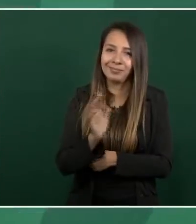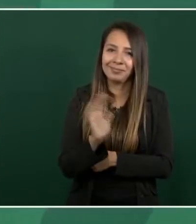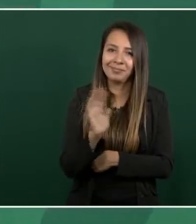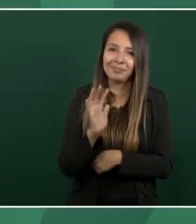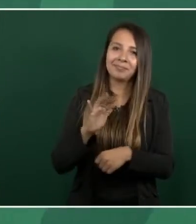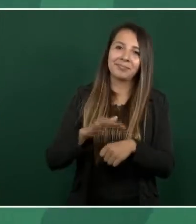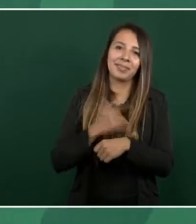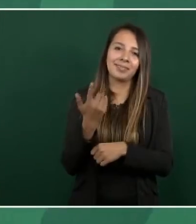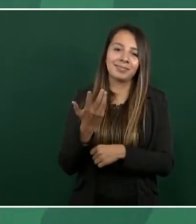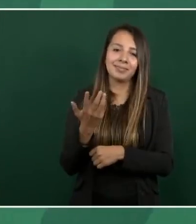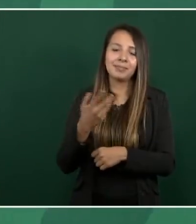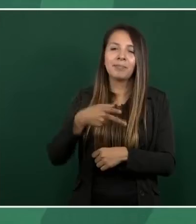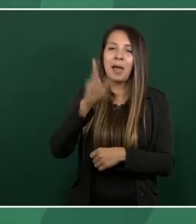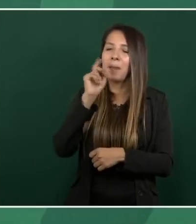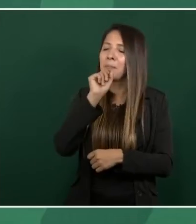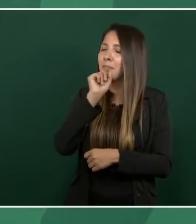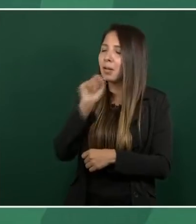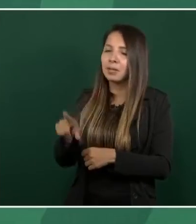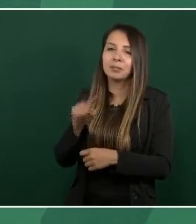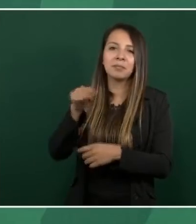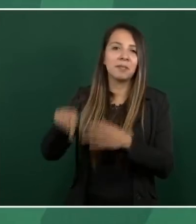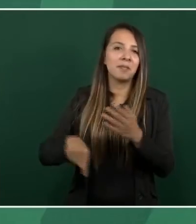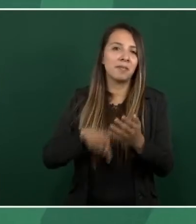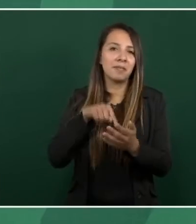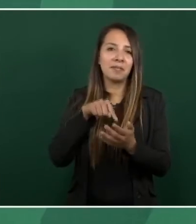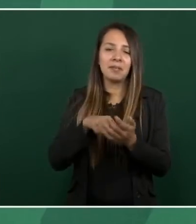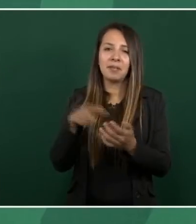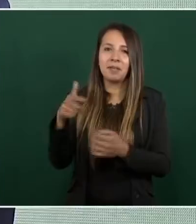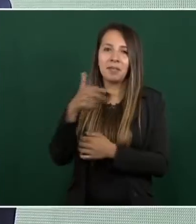pero llegué al mismo hotel